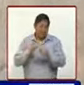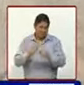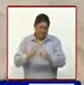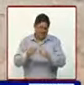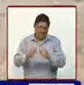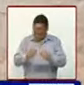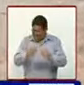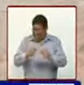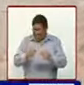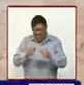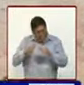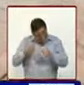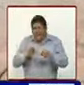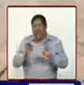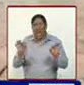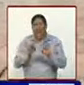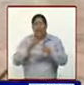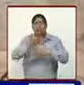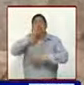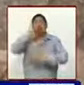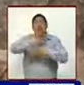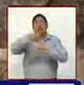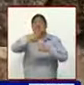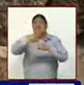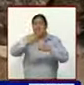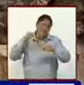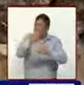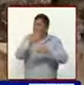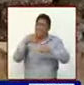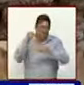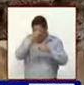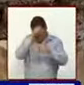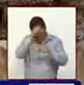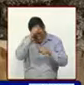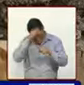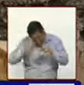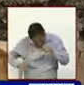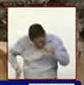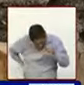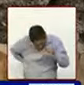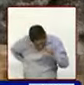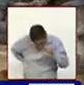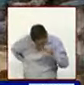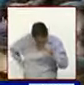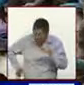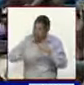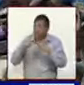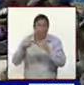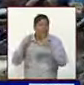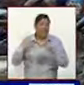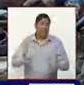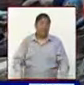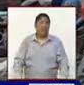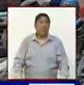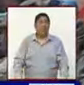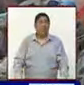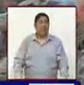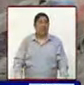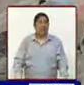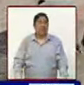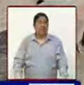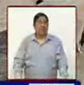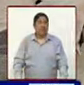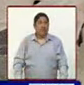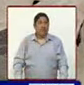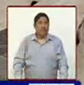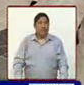ventana. Quería salir, ¿no? Y quería romperlo, pero no podía tampoco en el momento por el polvo y todo, ya no podía.